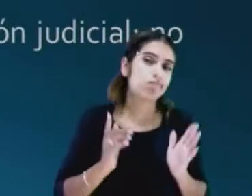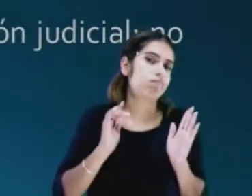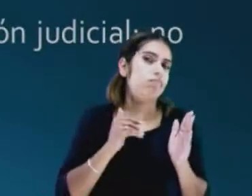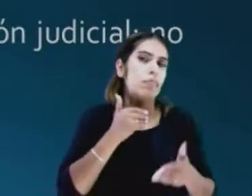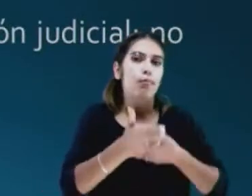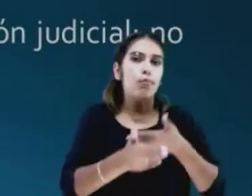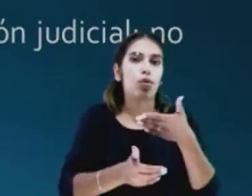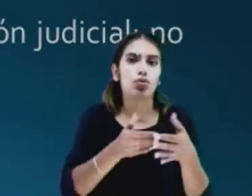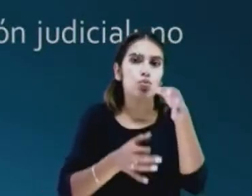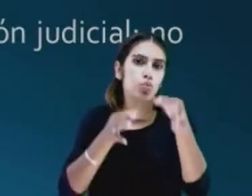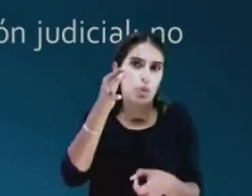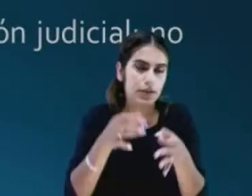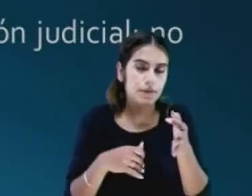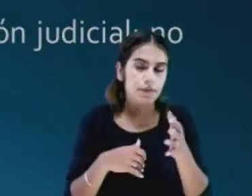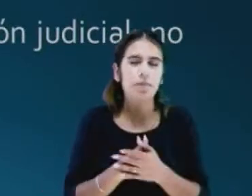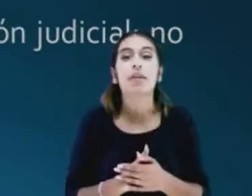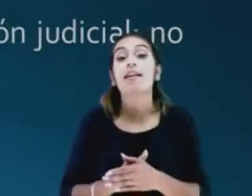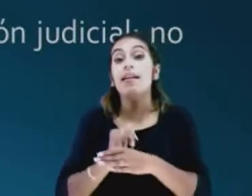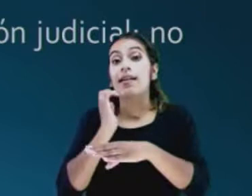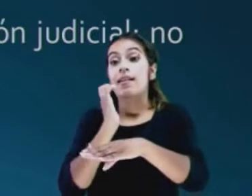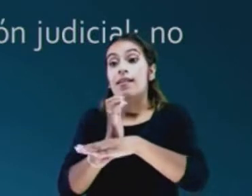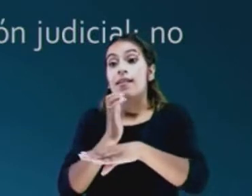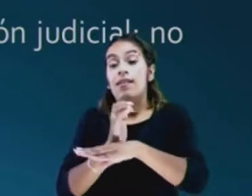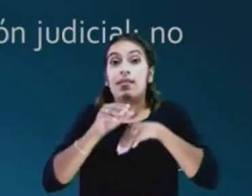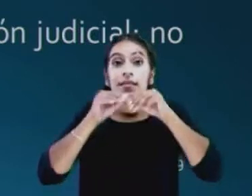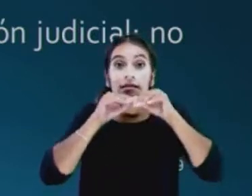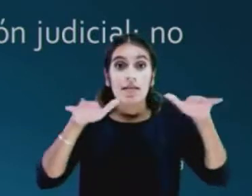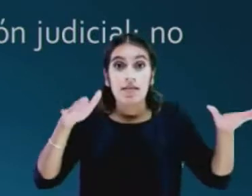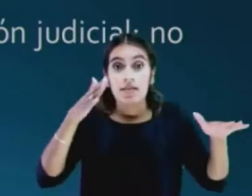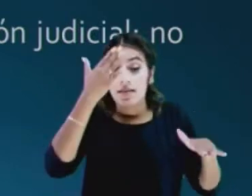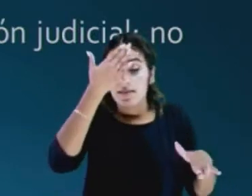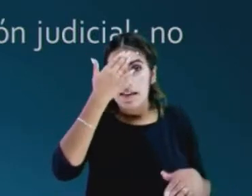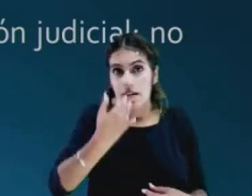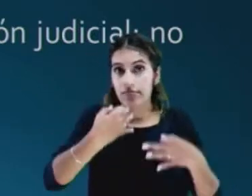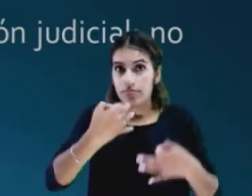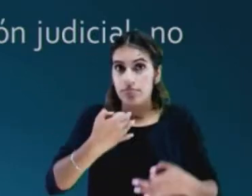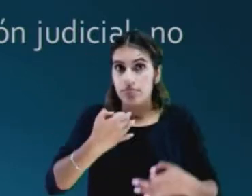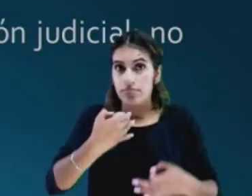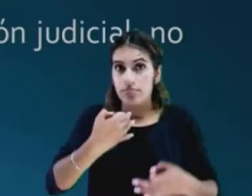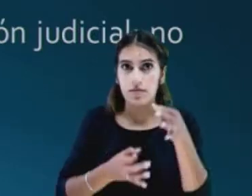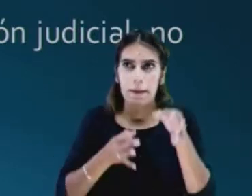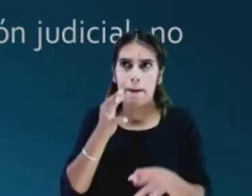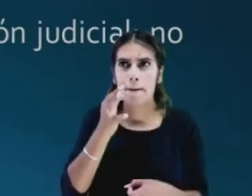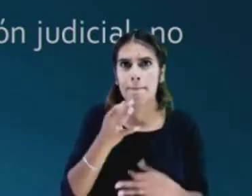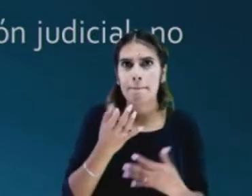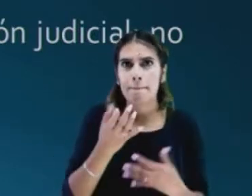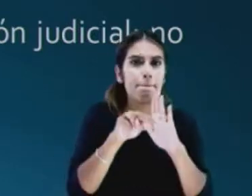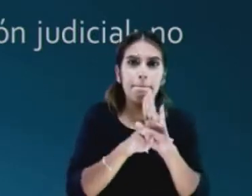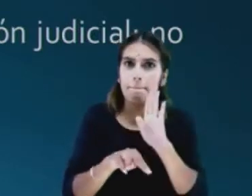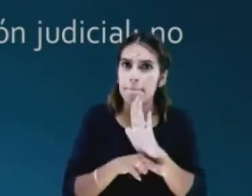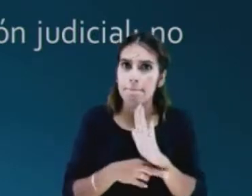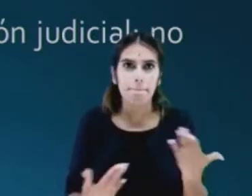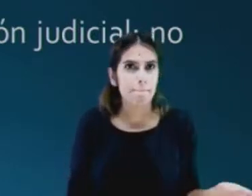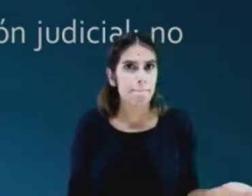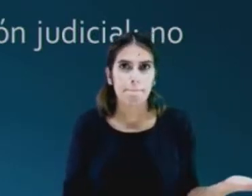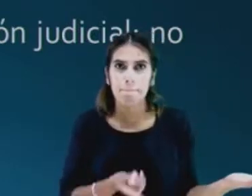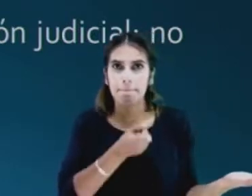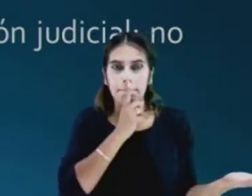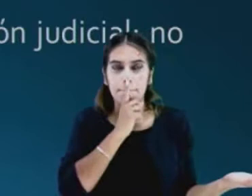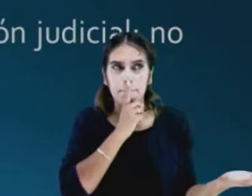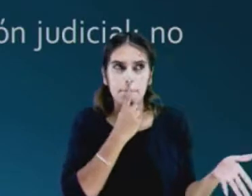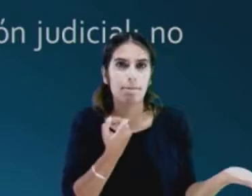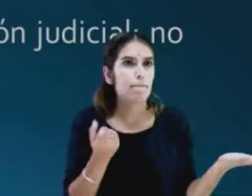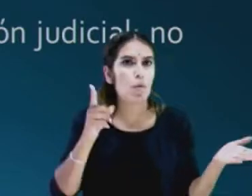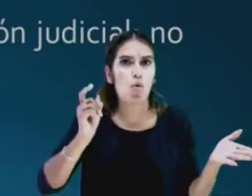y entidades públicas que como ustedes saben ejerció funciones judiciales la norma no lo distingue por lo tanto no podría distinguir no